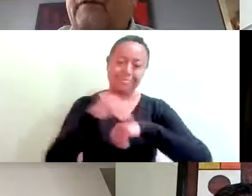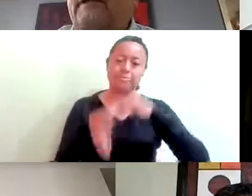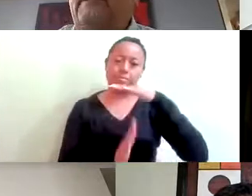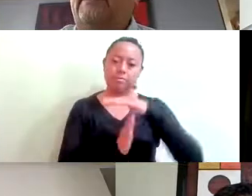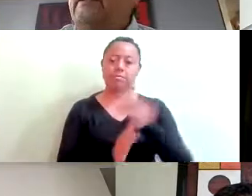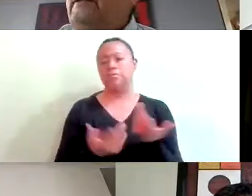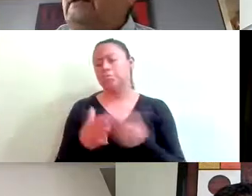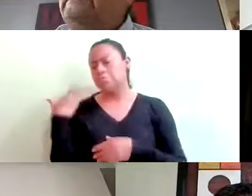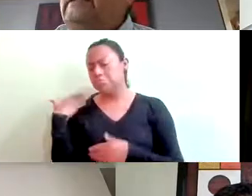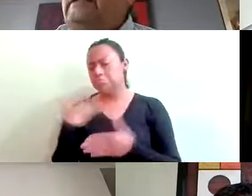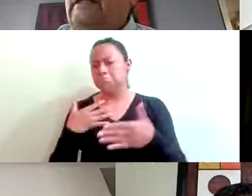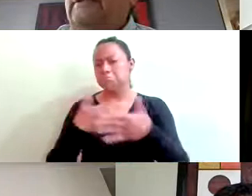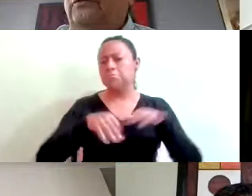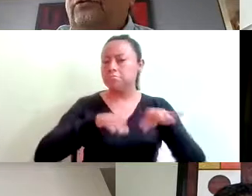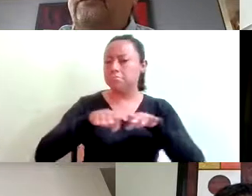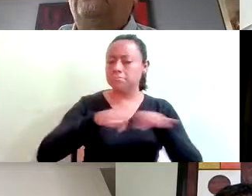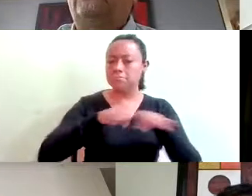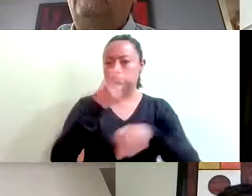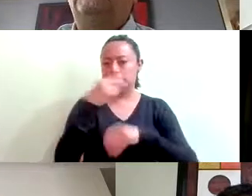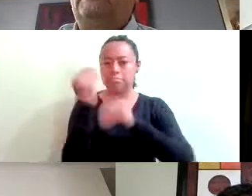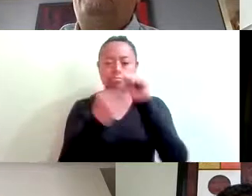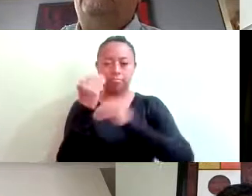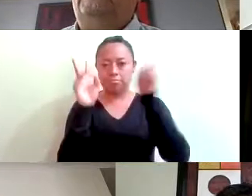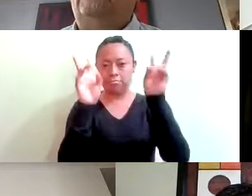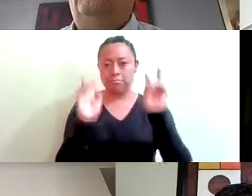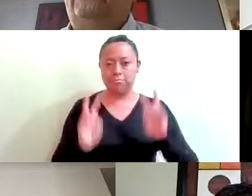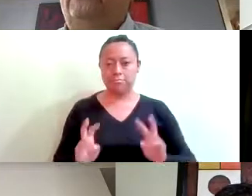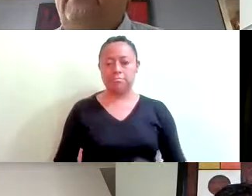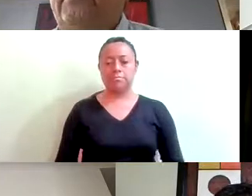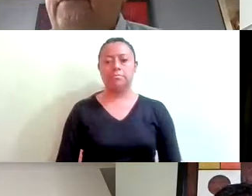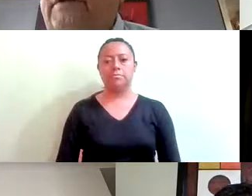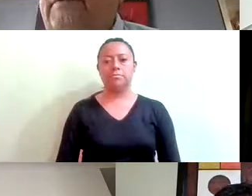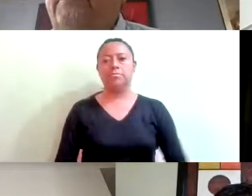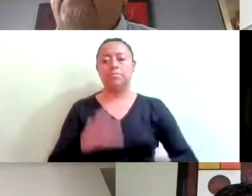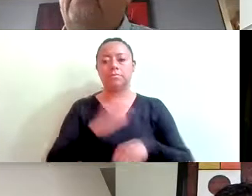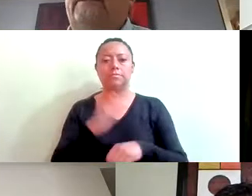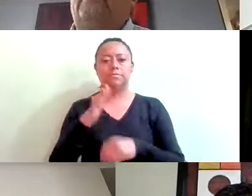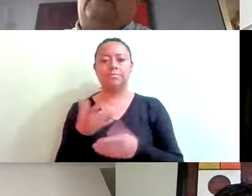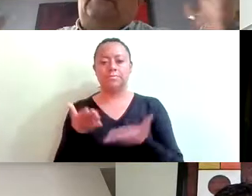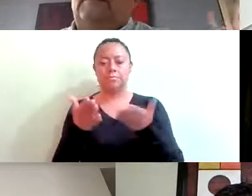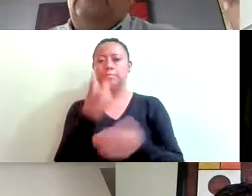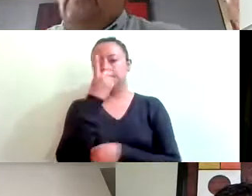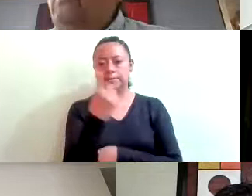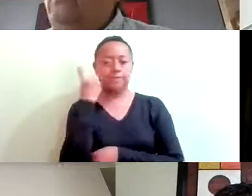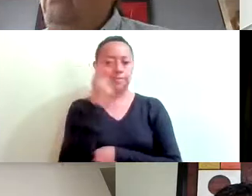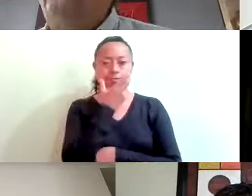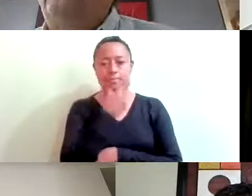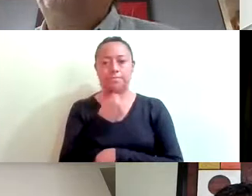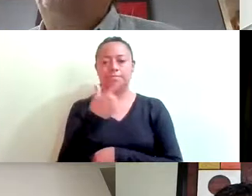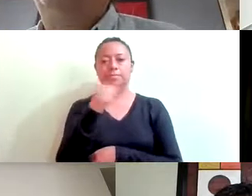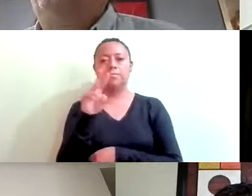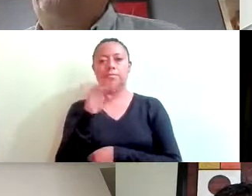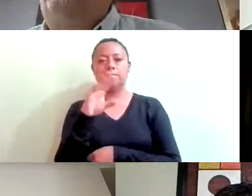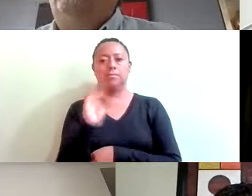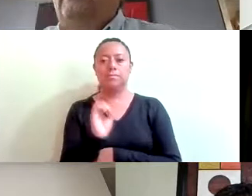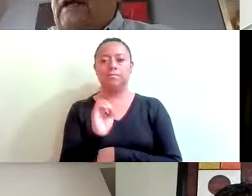trabajando de alguna manera la discusión de estos temas que han planteado sobre todo el diputado Gavín, el diputado Garrido y algún otro que